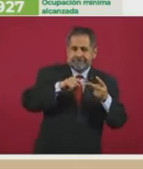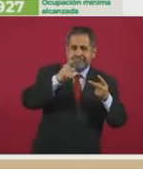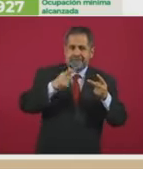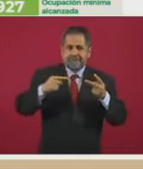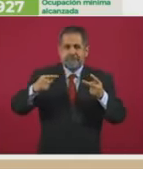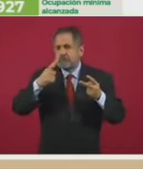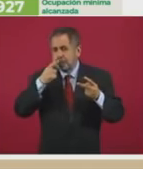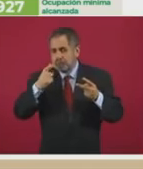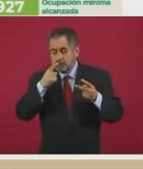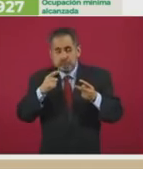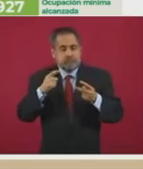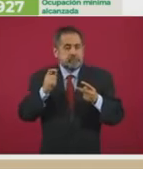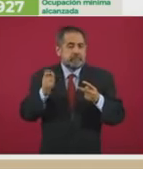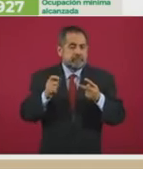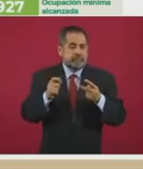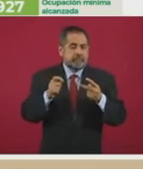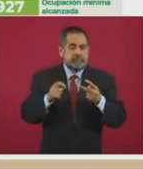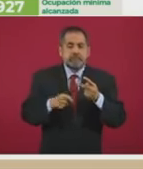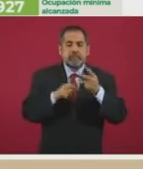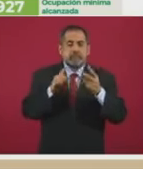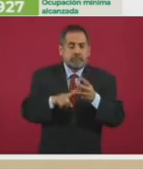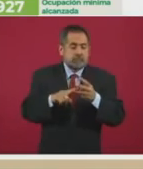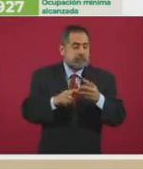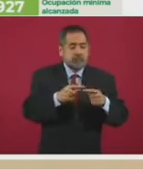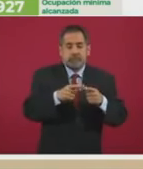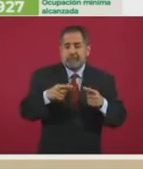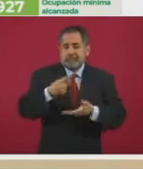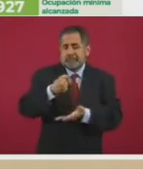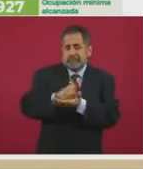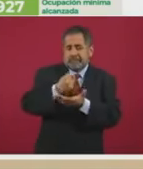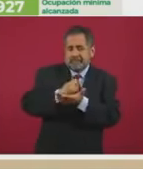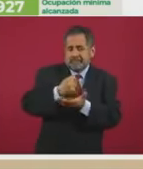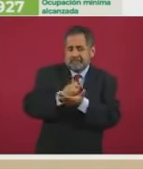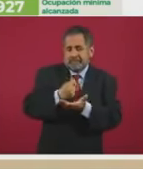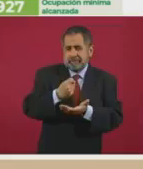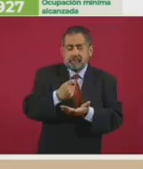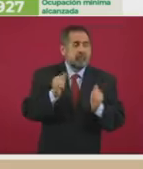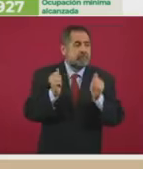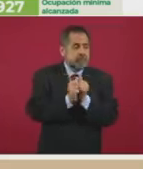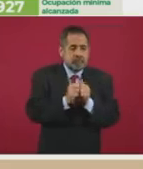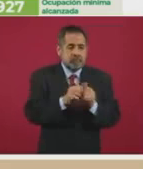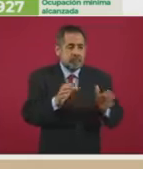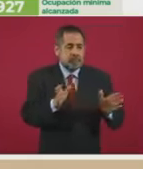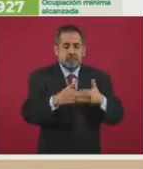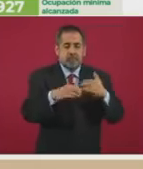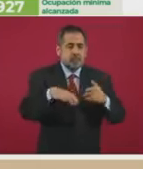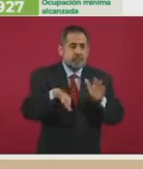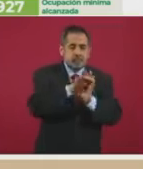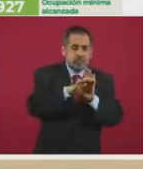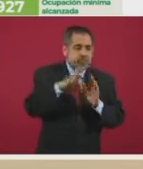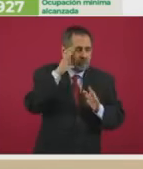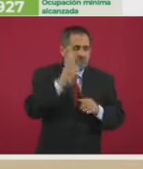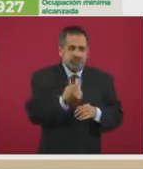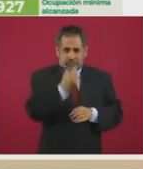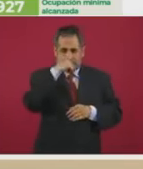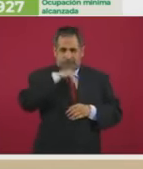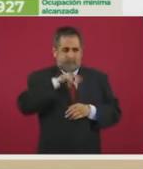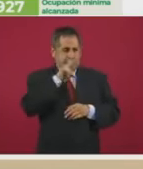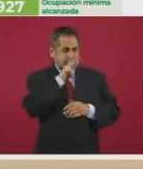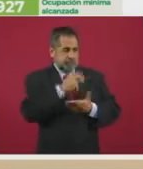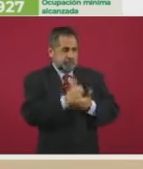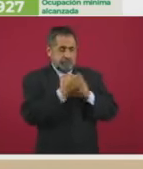roja, más quienes están en las unidades de terapia intensiva o en las camas reconvertidas para personas críticamente enfermas, que es